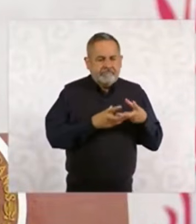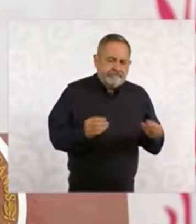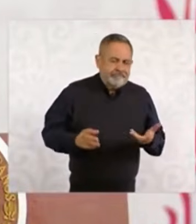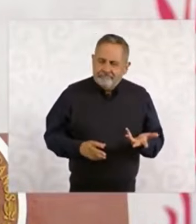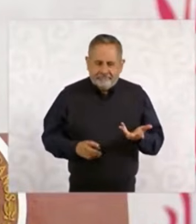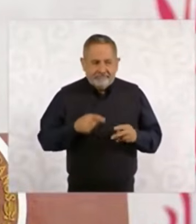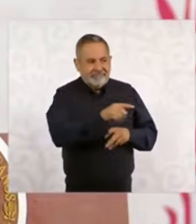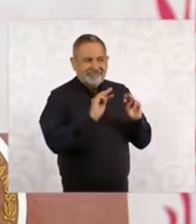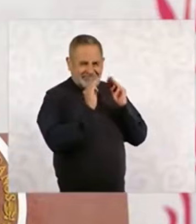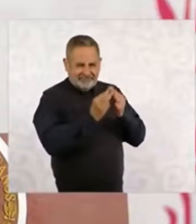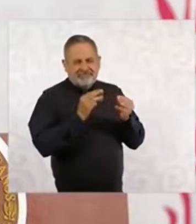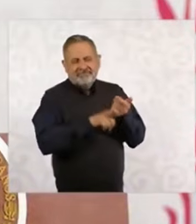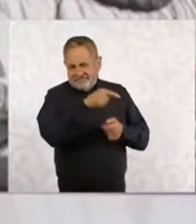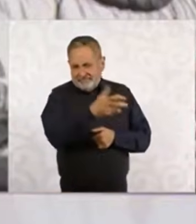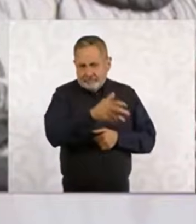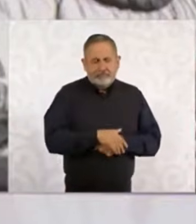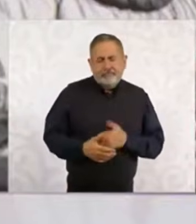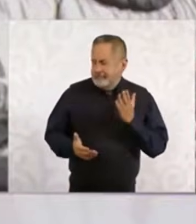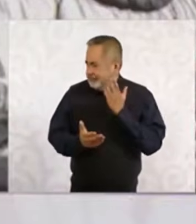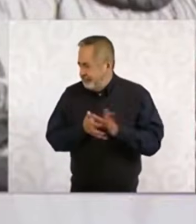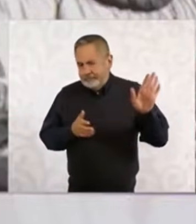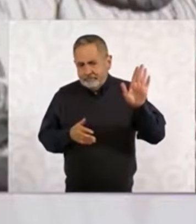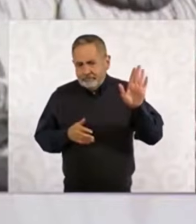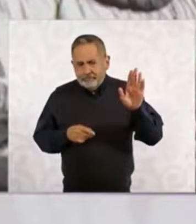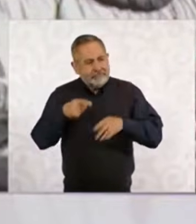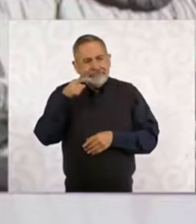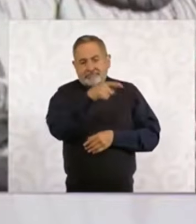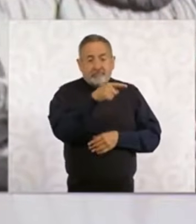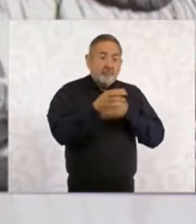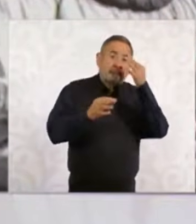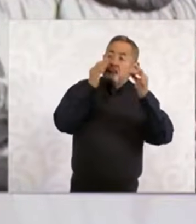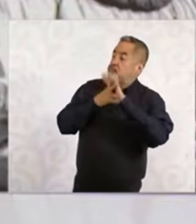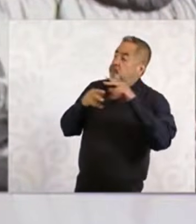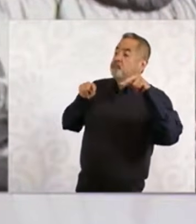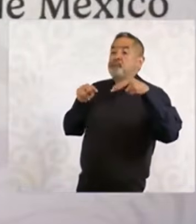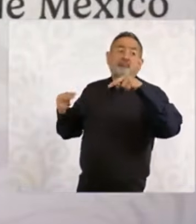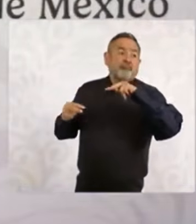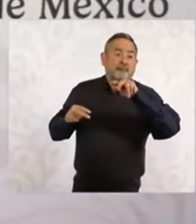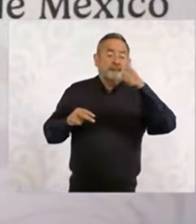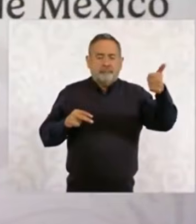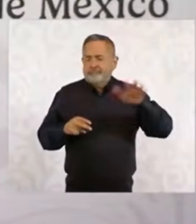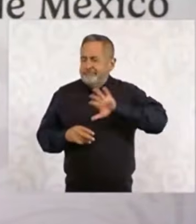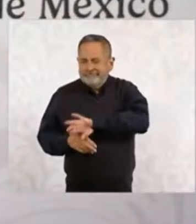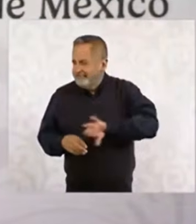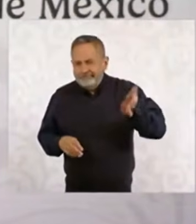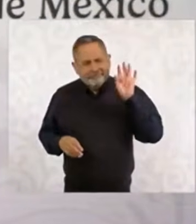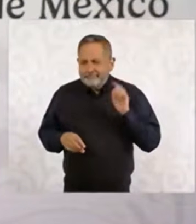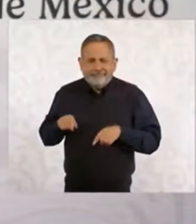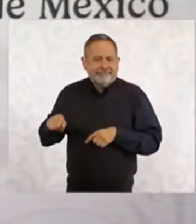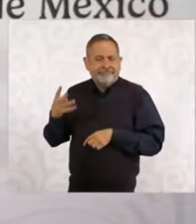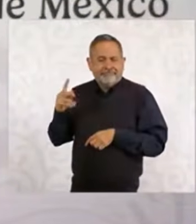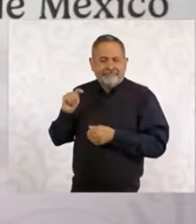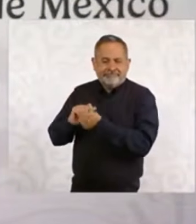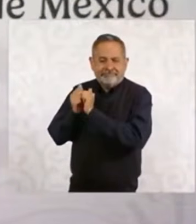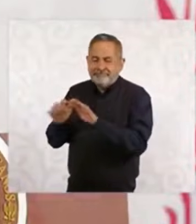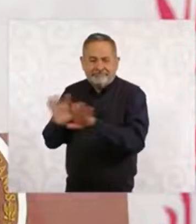delincuencia organizada, y no tiene nada que ver con la visión de los gobiernos de la Cuarta Transformación de que el